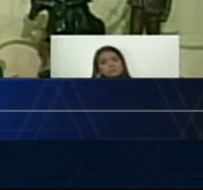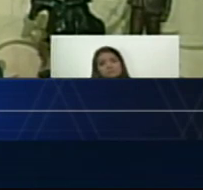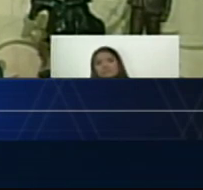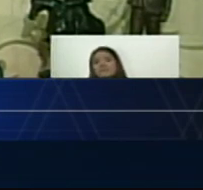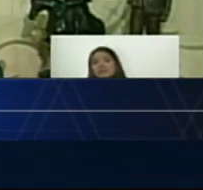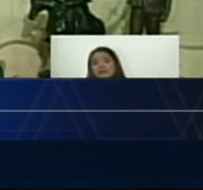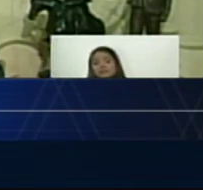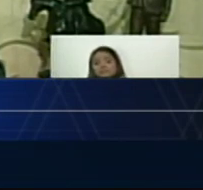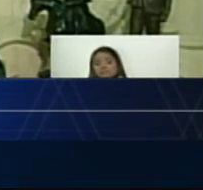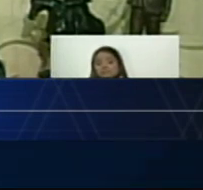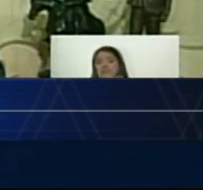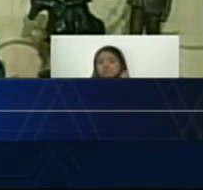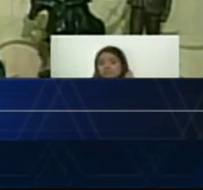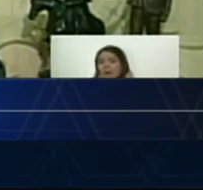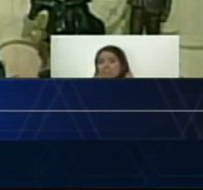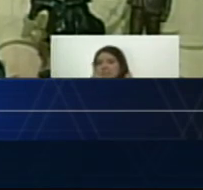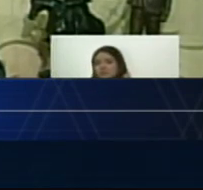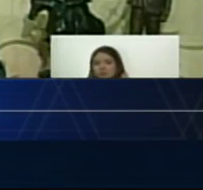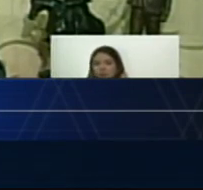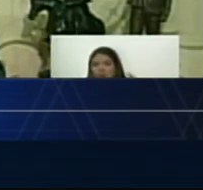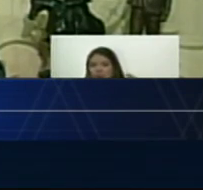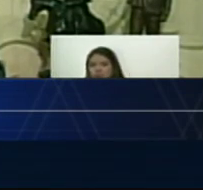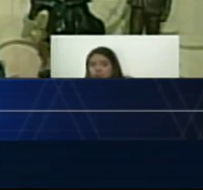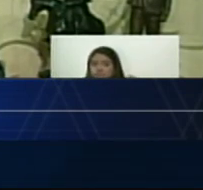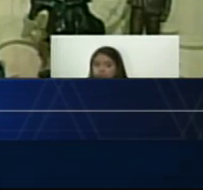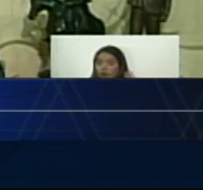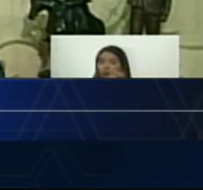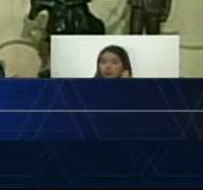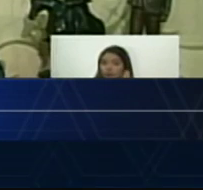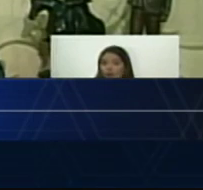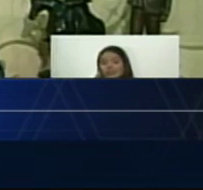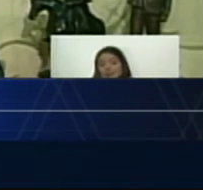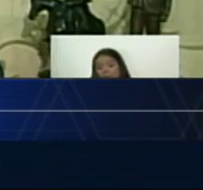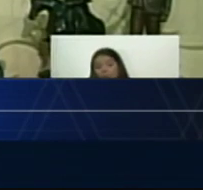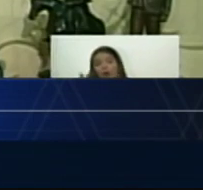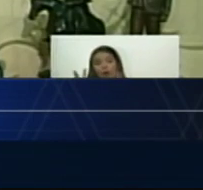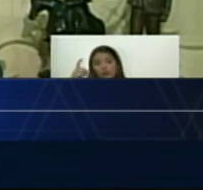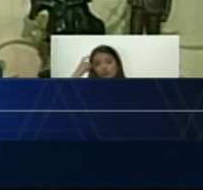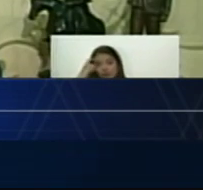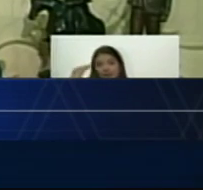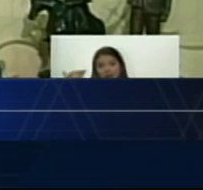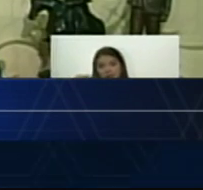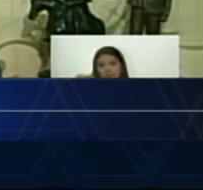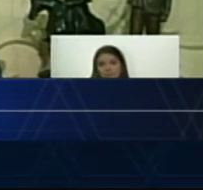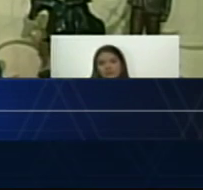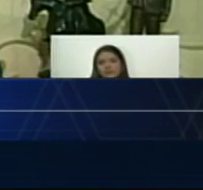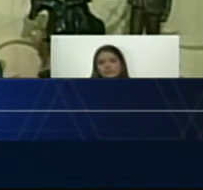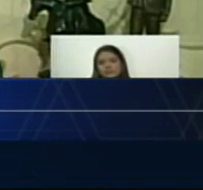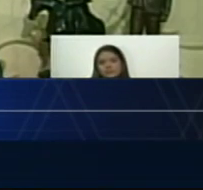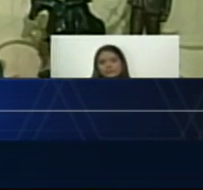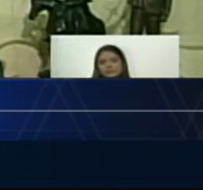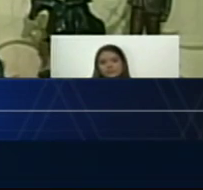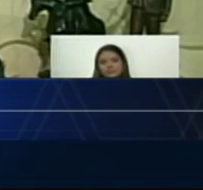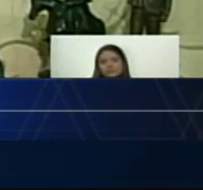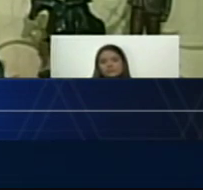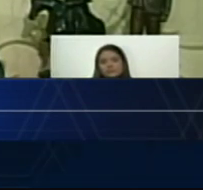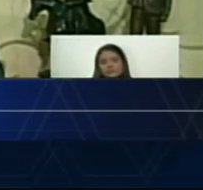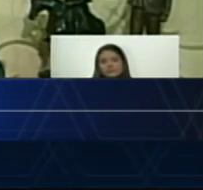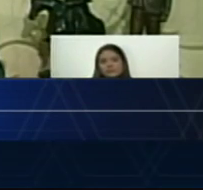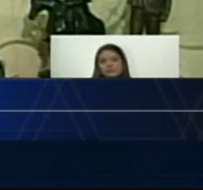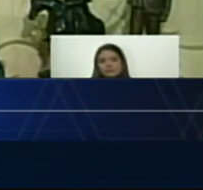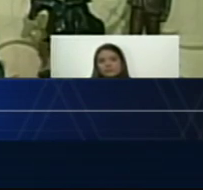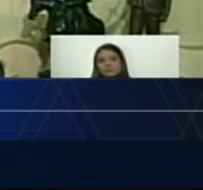su constitucionalidad dentro de los 8 días siguientes a su publicación en la Gaceta Oficial de la República Bolivariana de Venezuela,